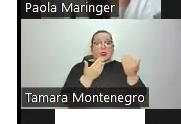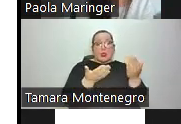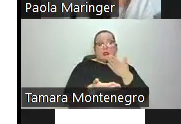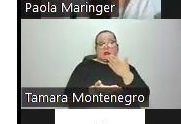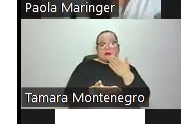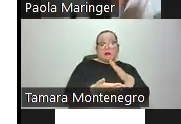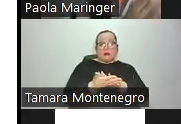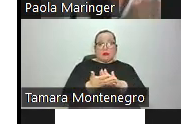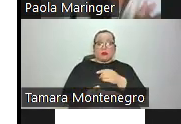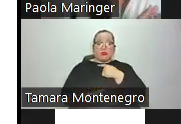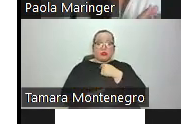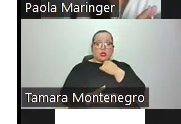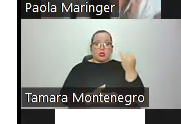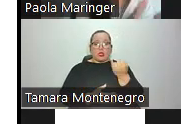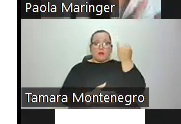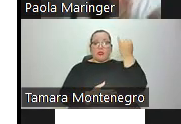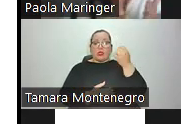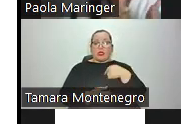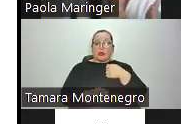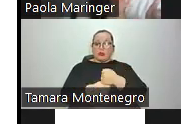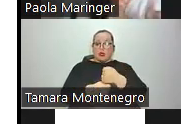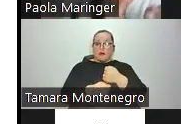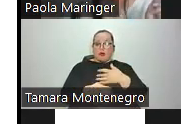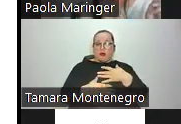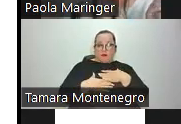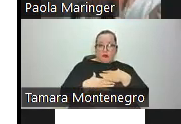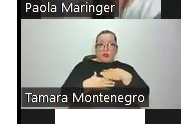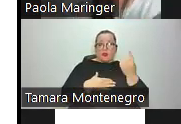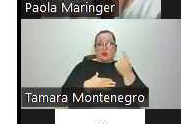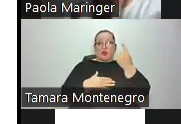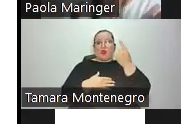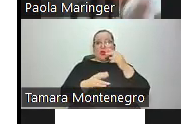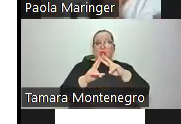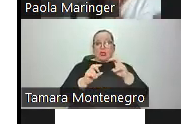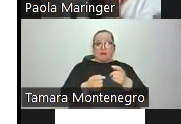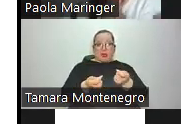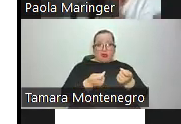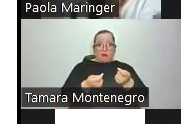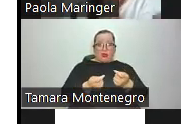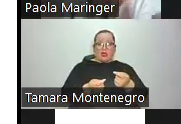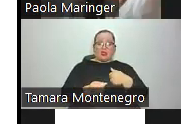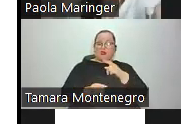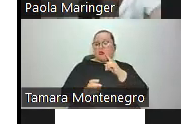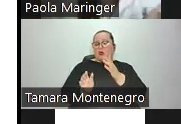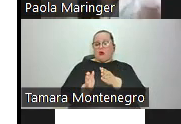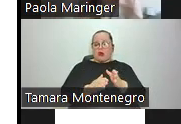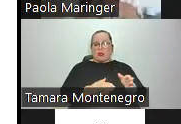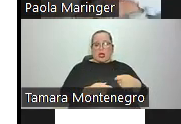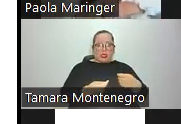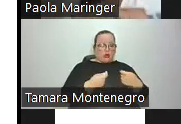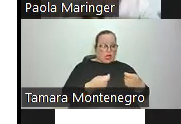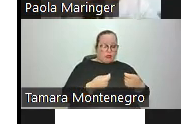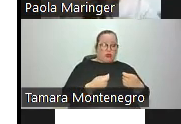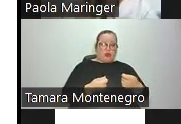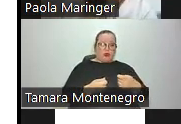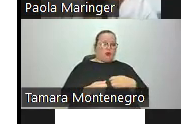si me quiero independizar, estaban hablando de me da susto el tema económico, si tengo ordenado mis gastos,